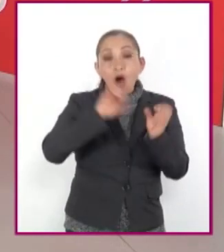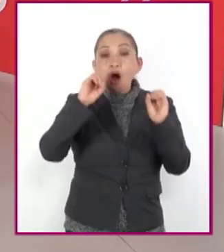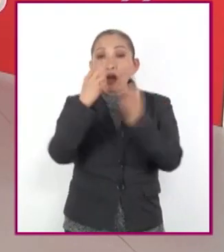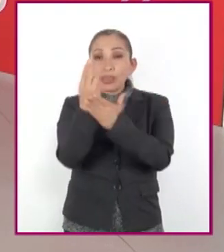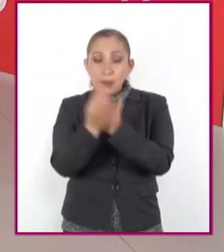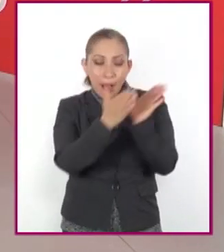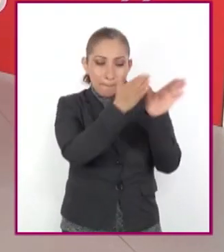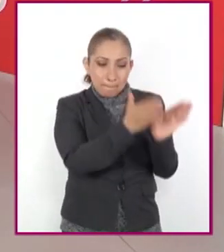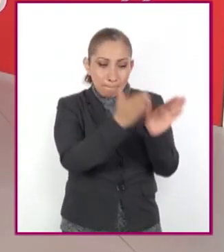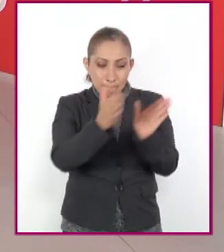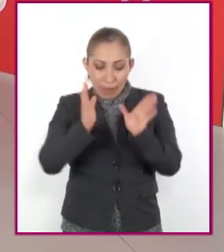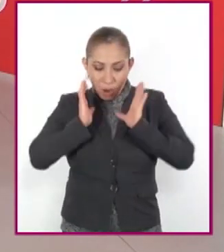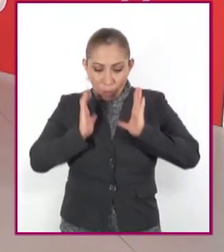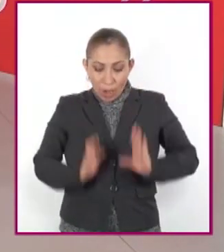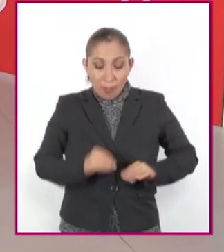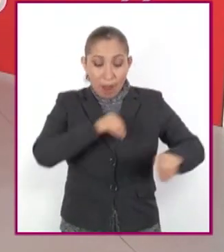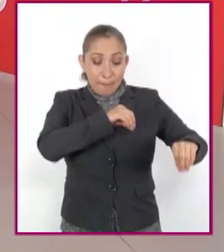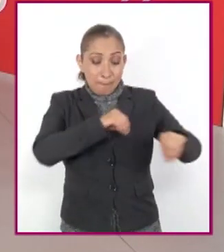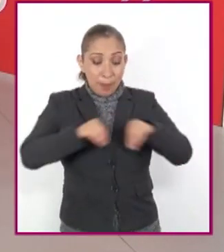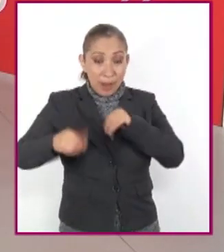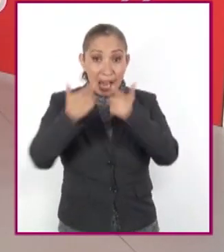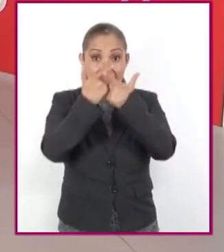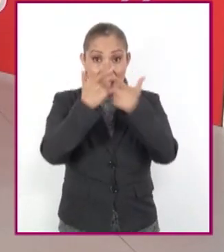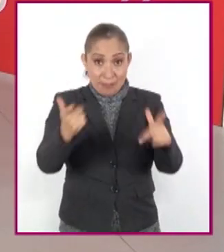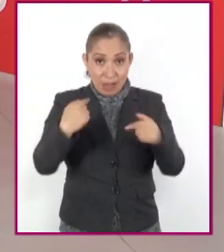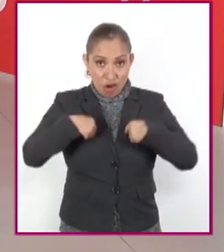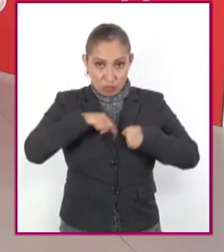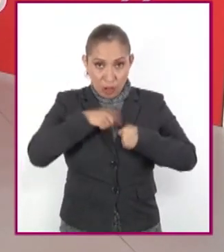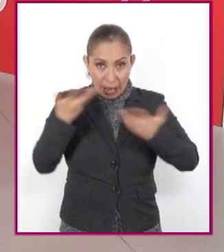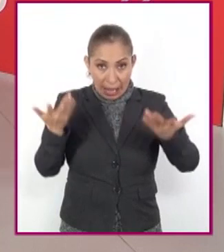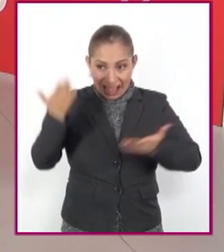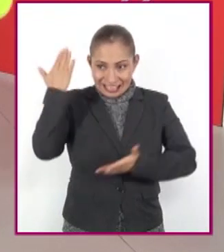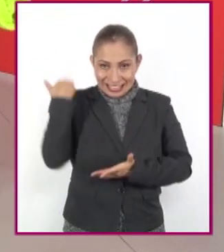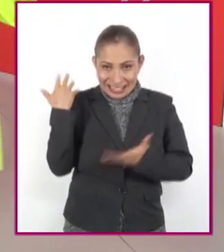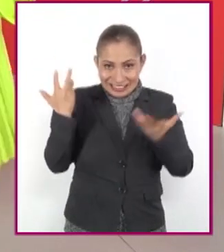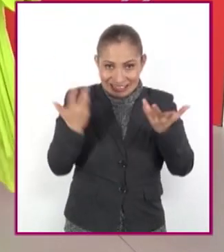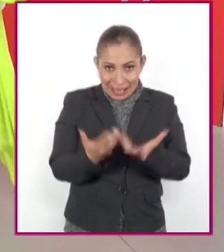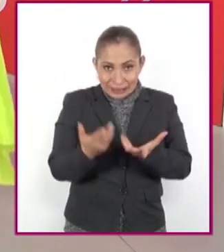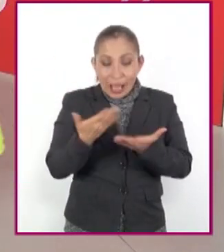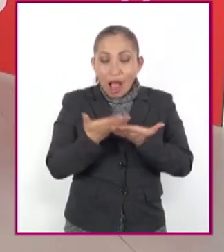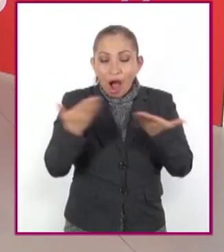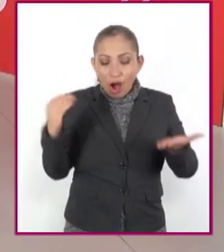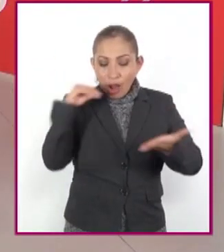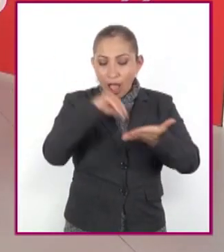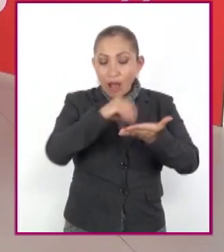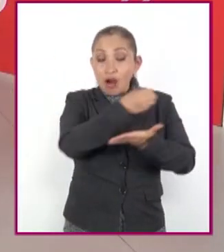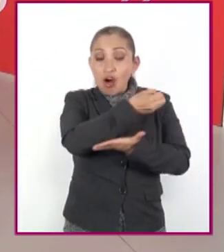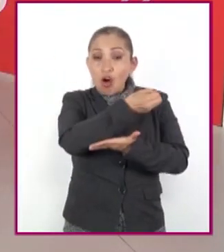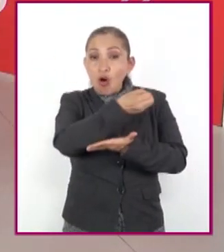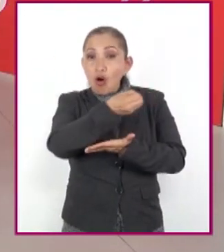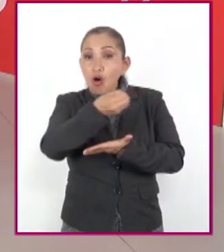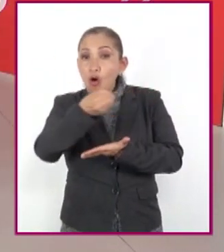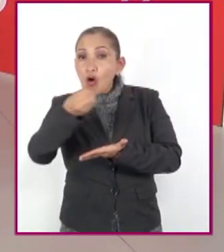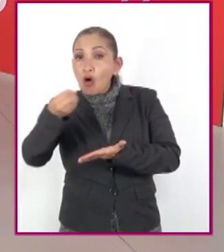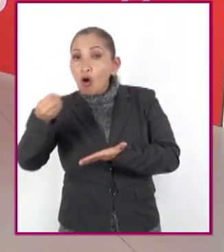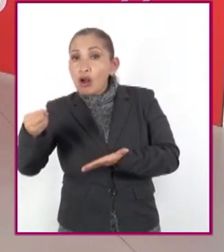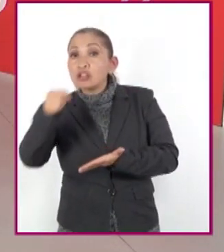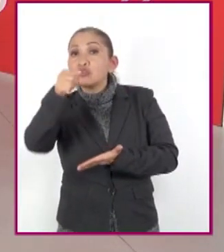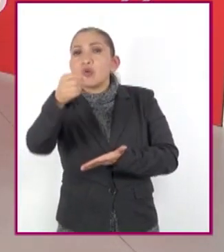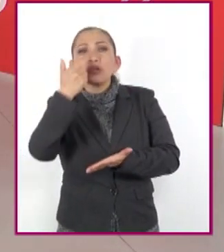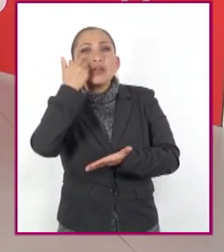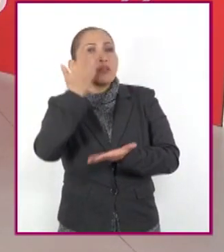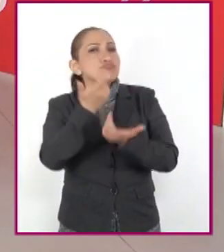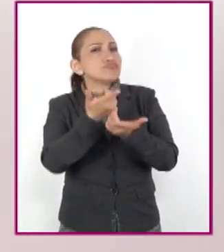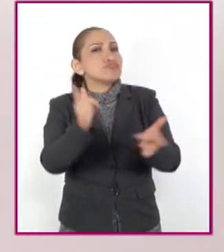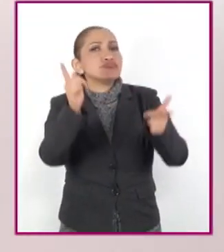la secuencia corporal donde los movimientos libres que realizamos ahora estarán organizados en el orden que